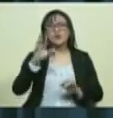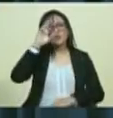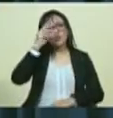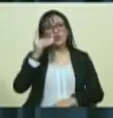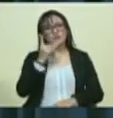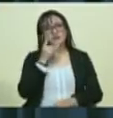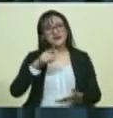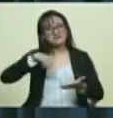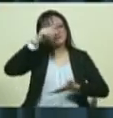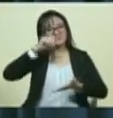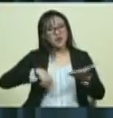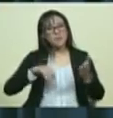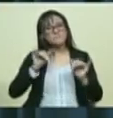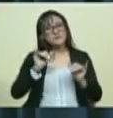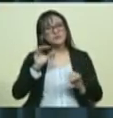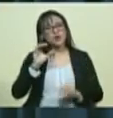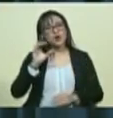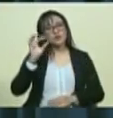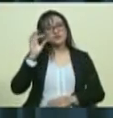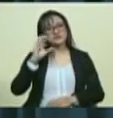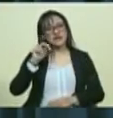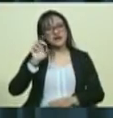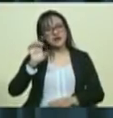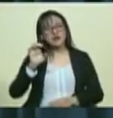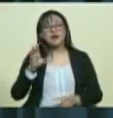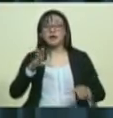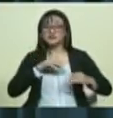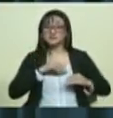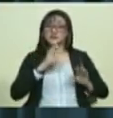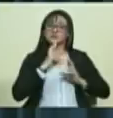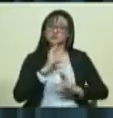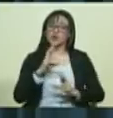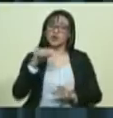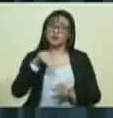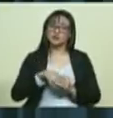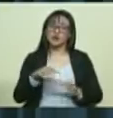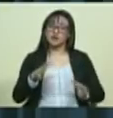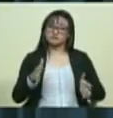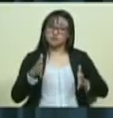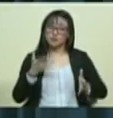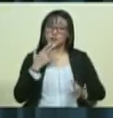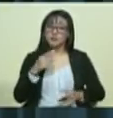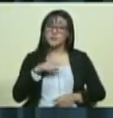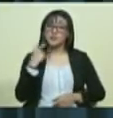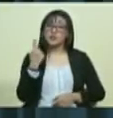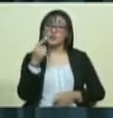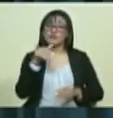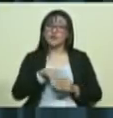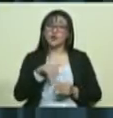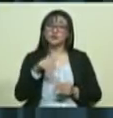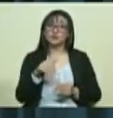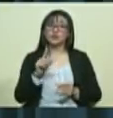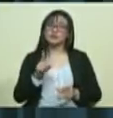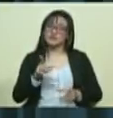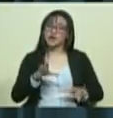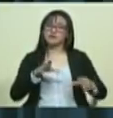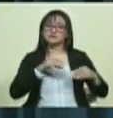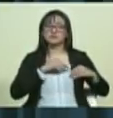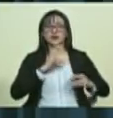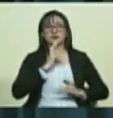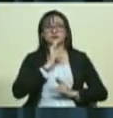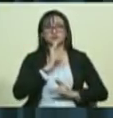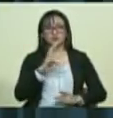firmado ante el consejo nacional electoral se reconozcan los resultados electorales si el presidente maduro pierde por un voto reconocerá el